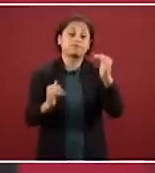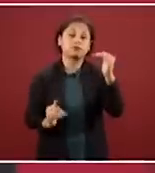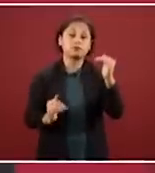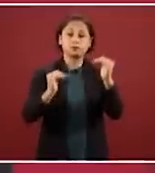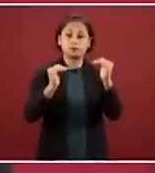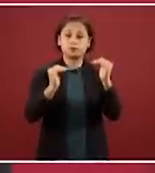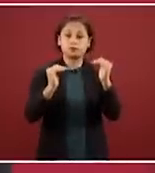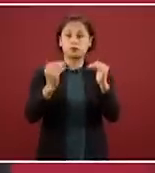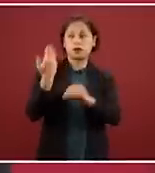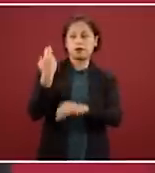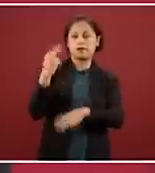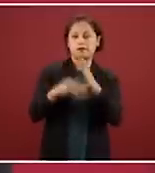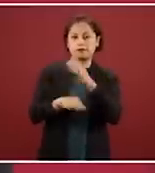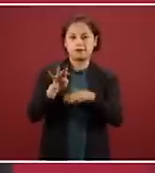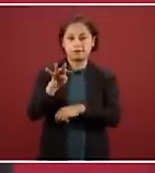el año pasado